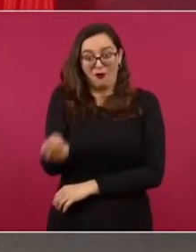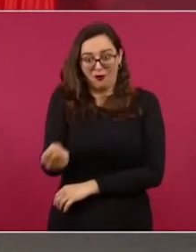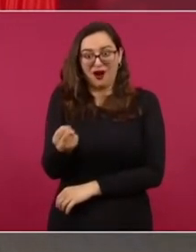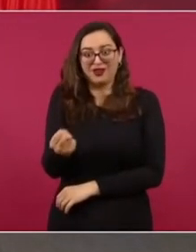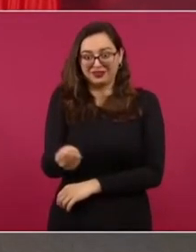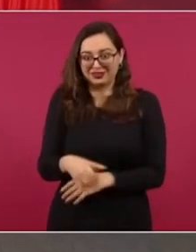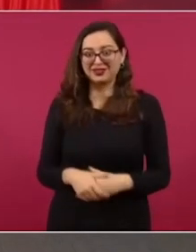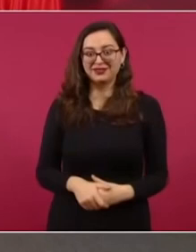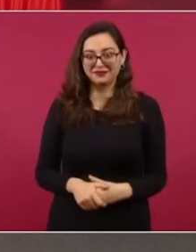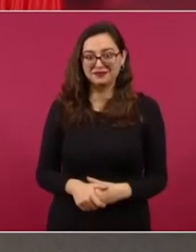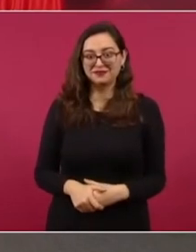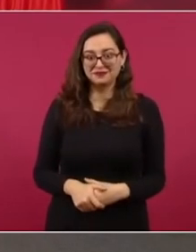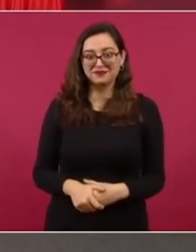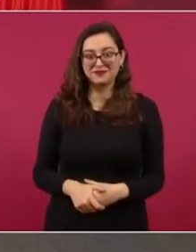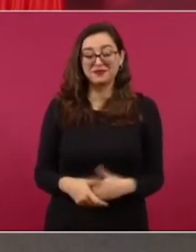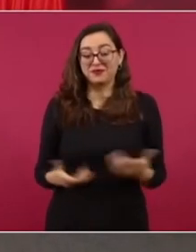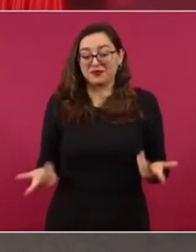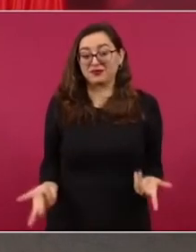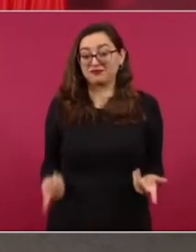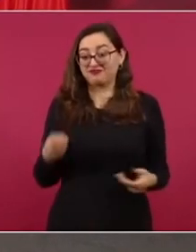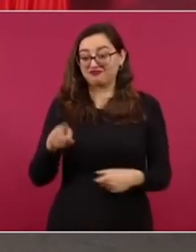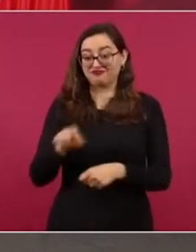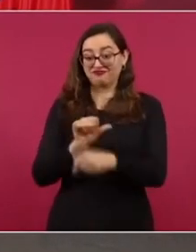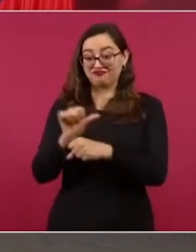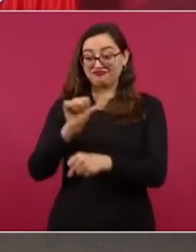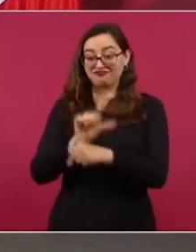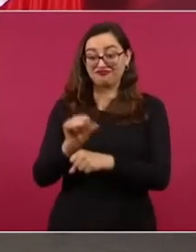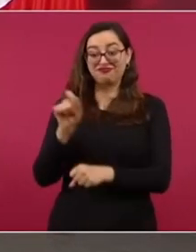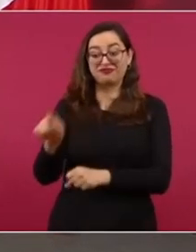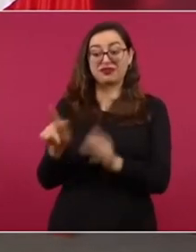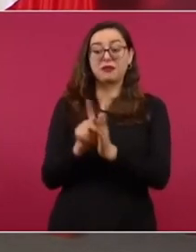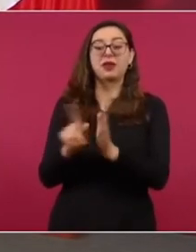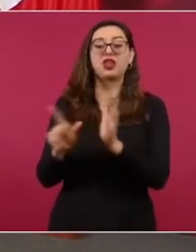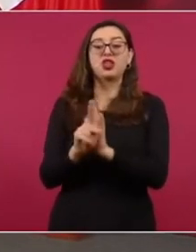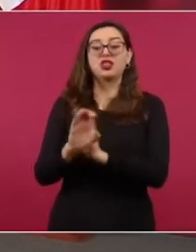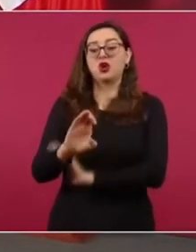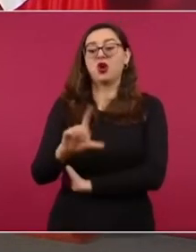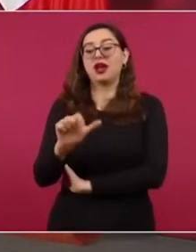En el caso de Argentina, Clarín es